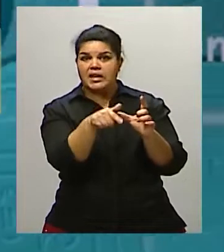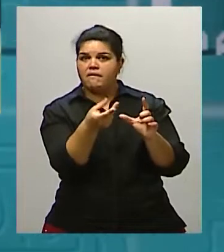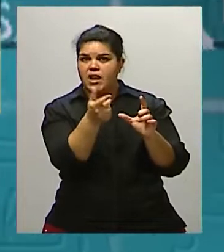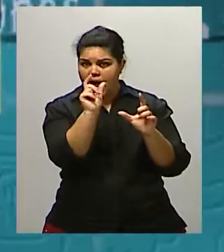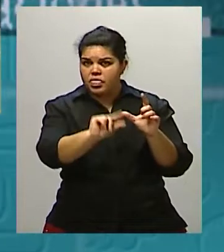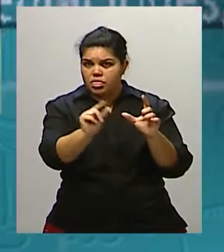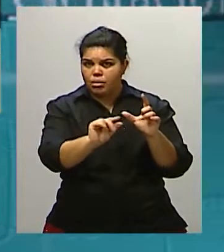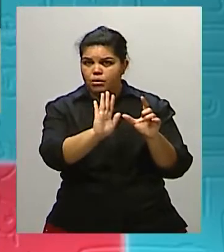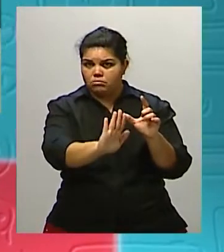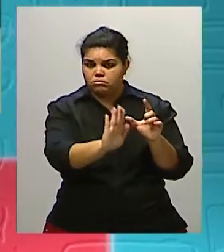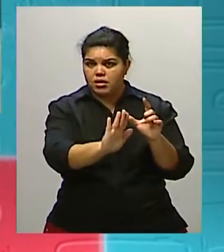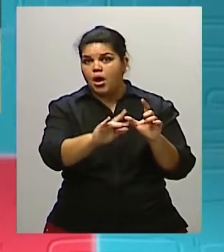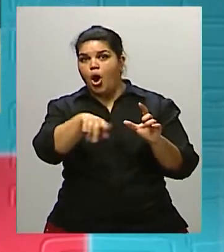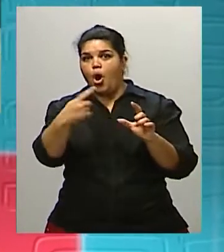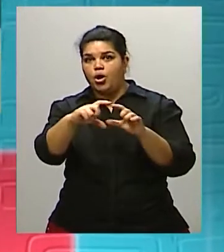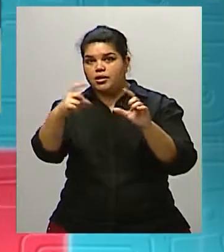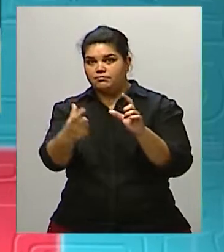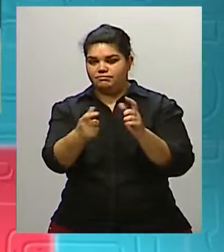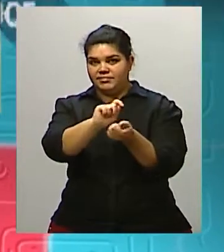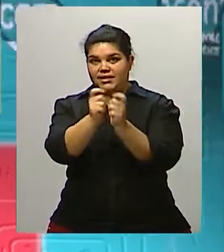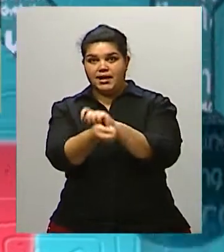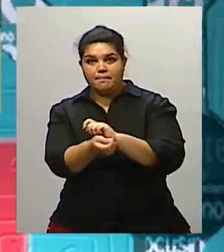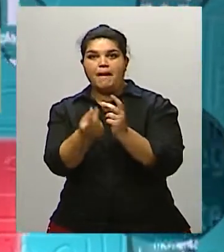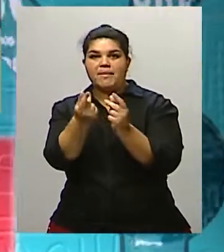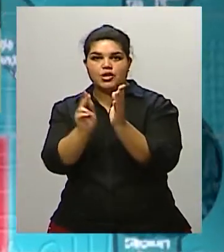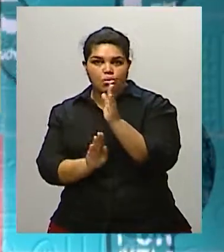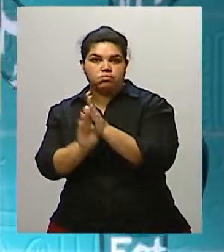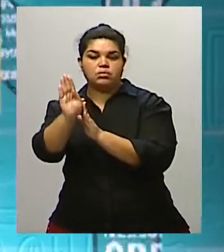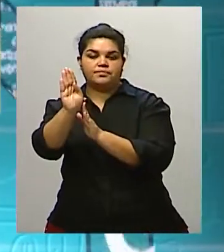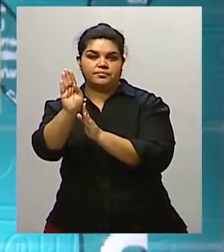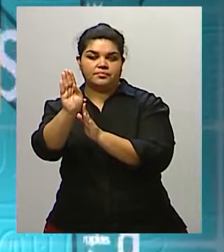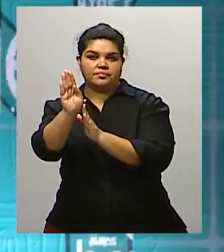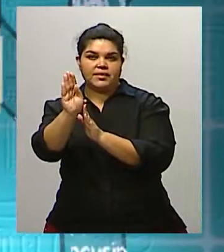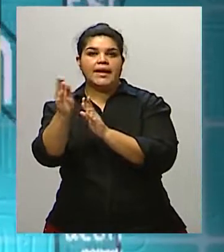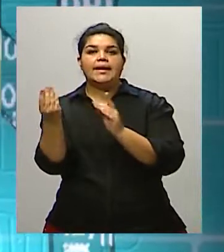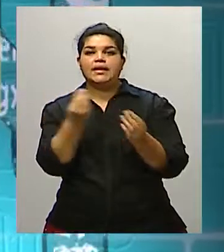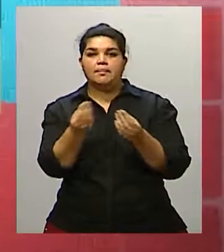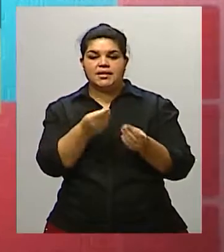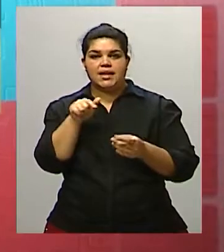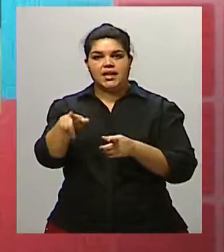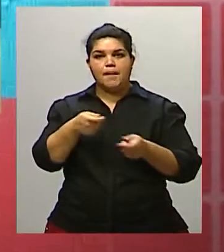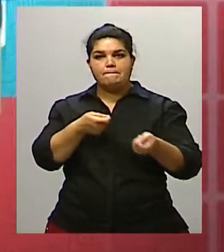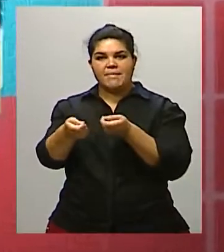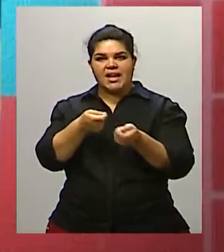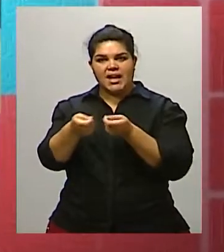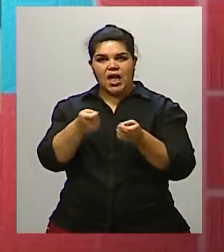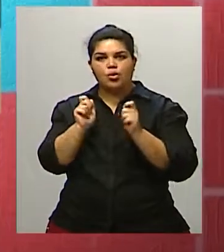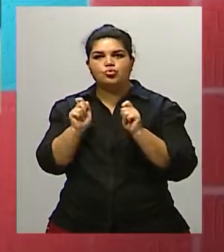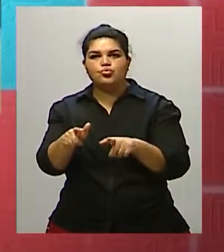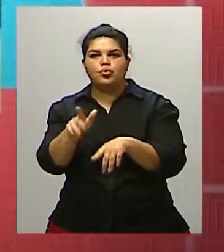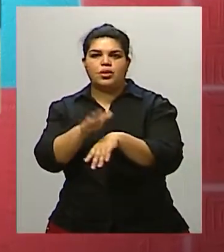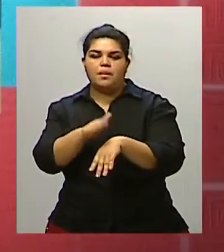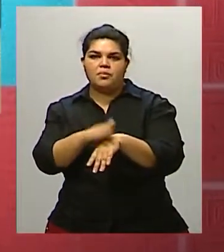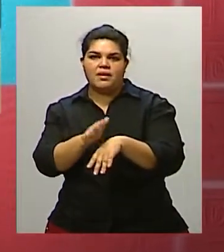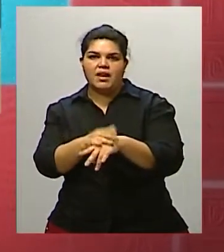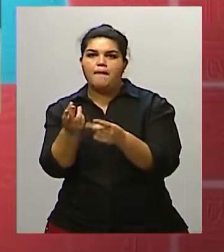es que para la escuela liberal, el mercado es el que tiene que regular los precios. Eso funciona bien para el